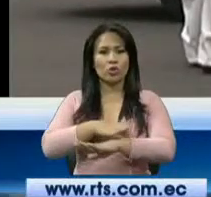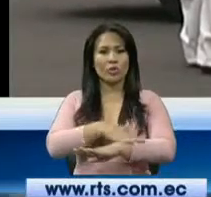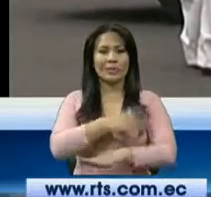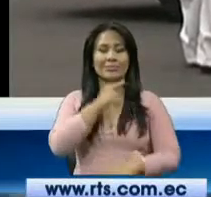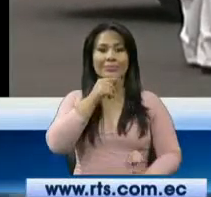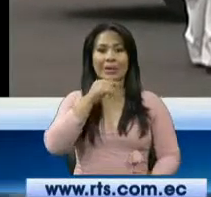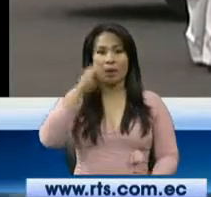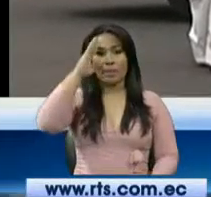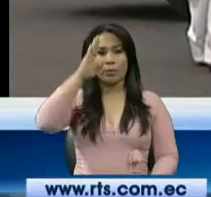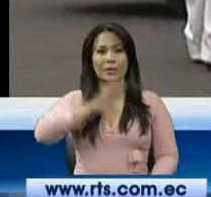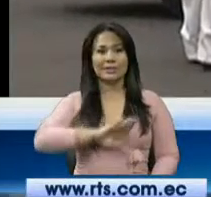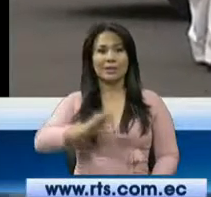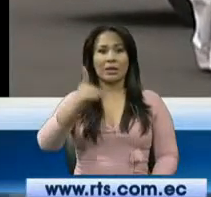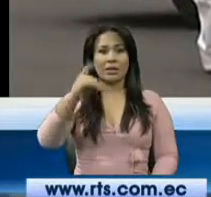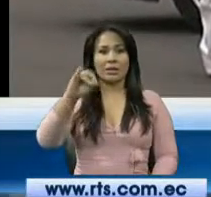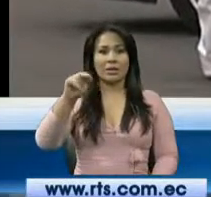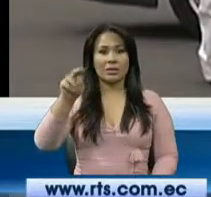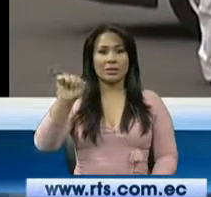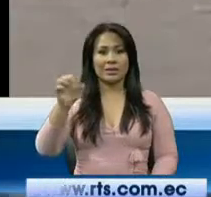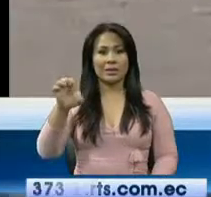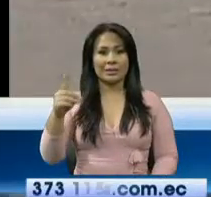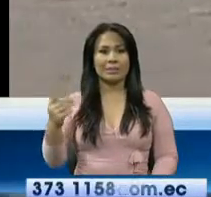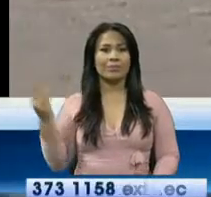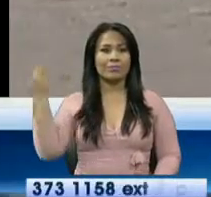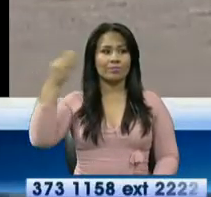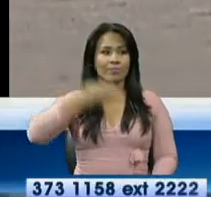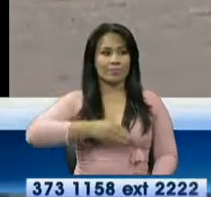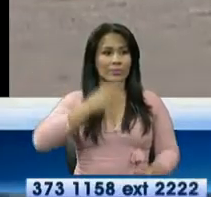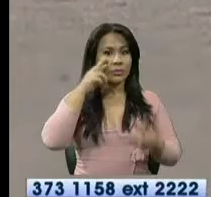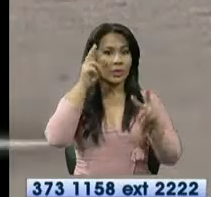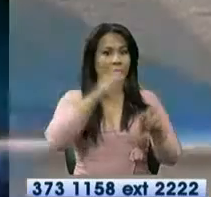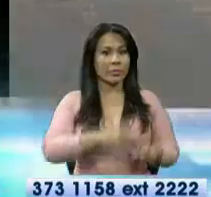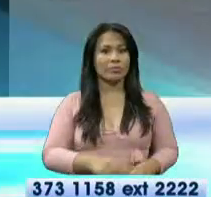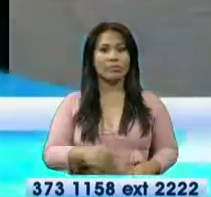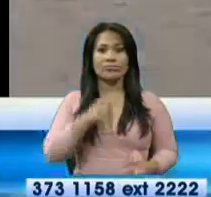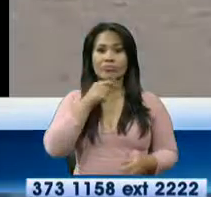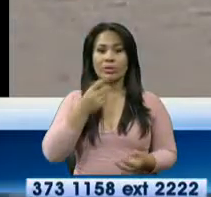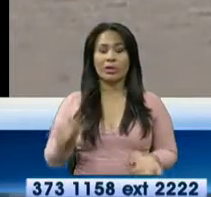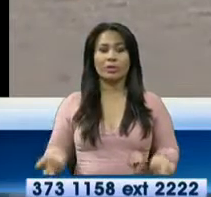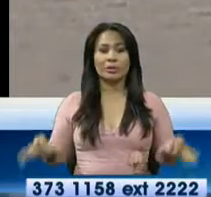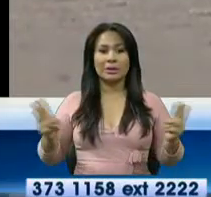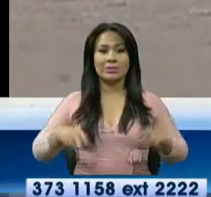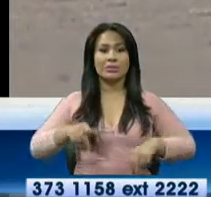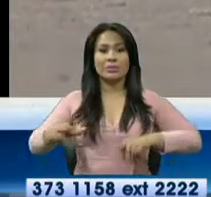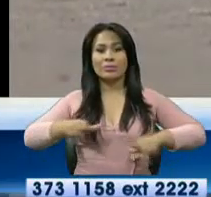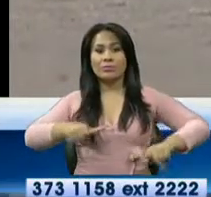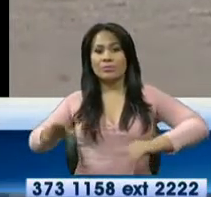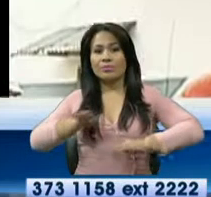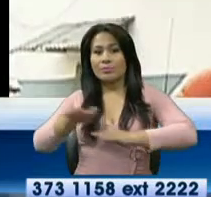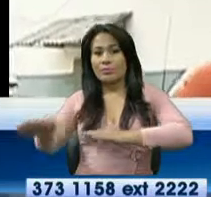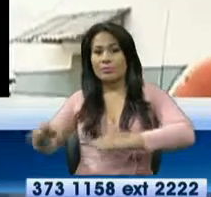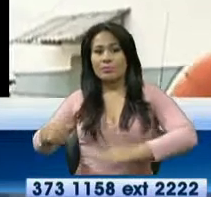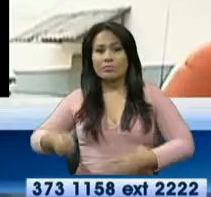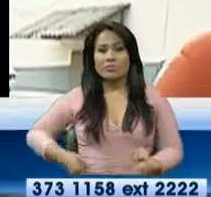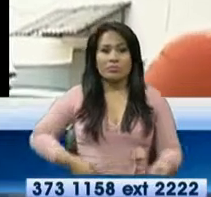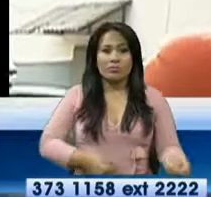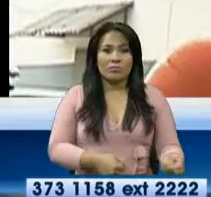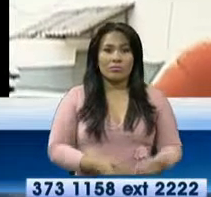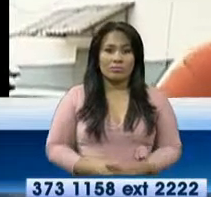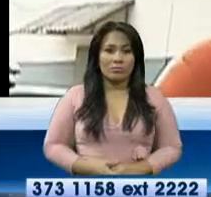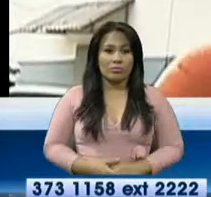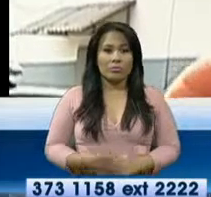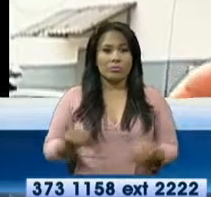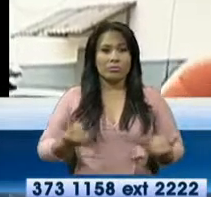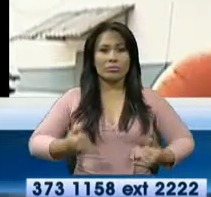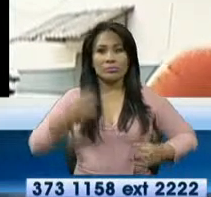agentes de DINASET, encargados de investigar cada indicio que los conduzca al paradero de los asesinos. Haciendo las